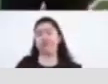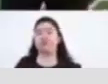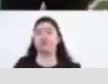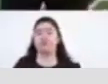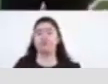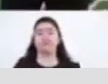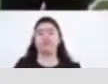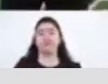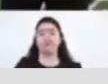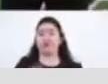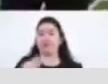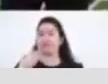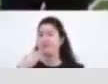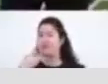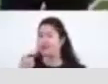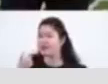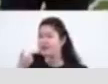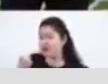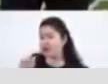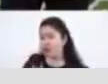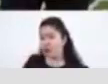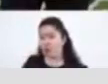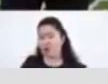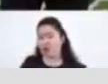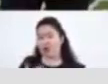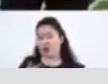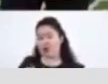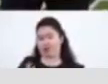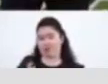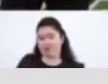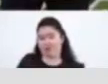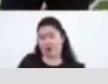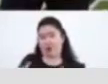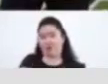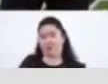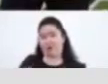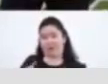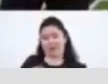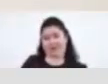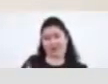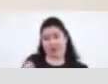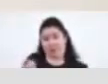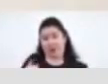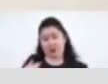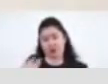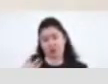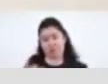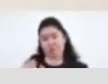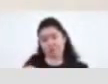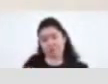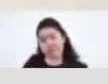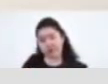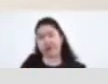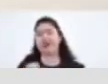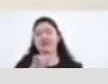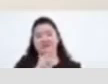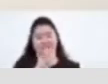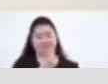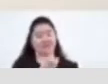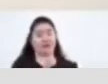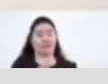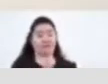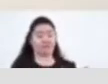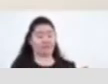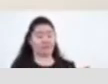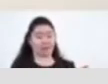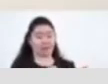bien, ¿este es el delito por el que se denunció por usurpación de identidad? ¿Por eso están detenidos? Así es, utilizaron documentación de